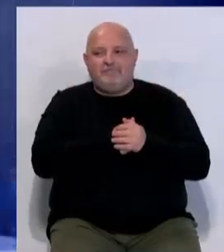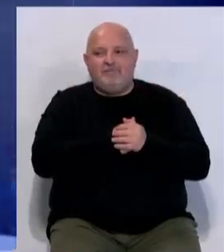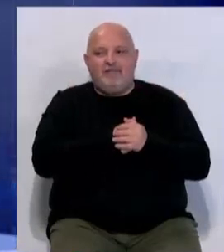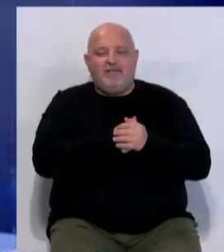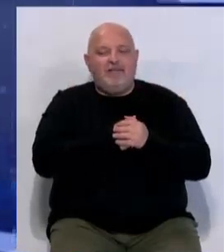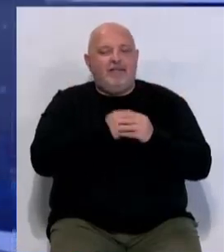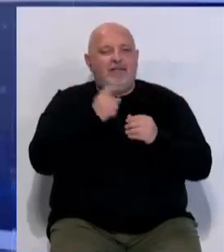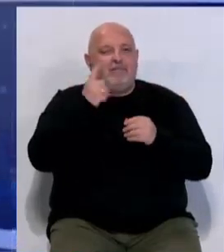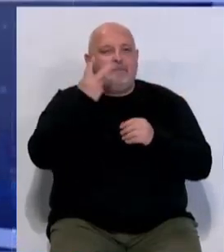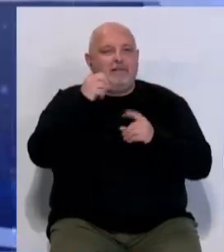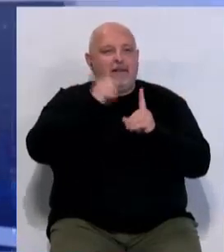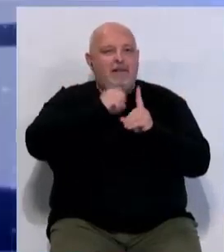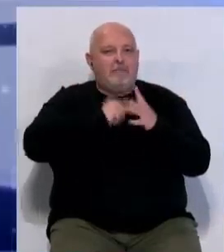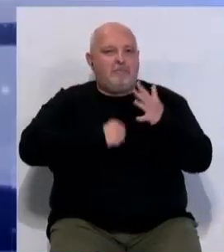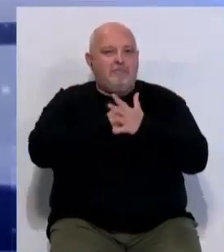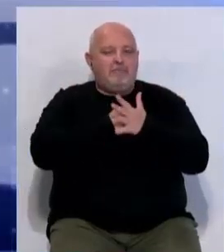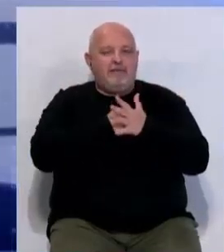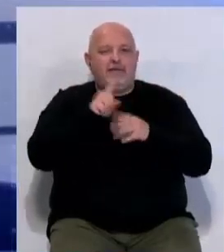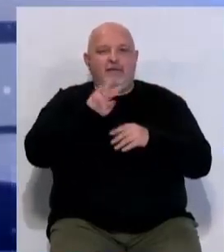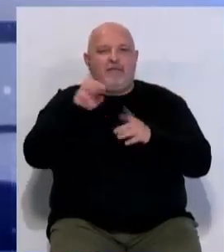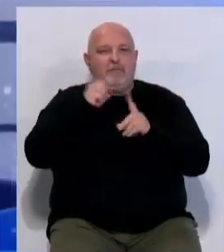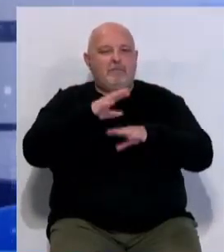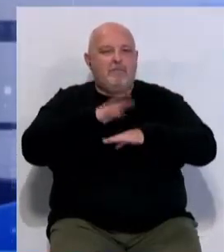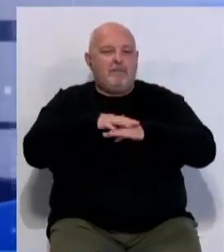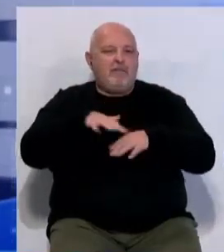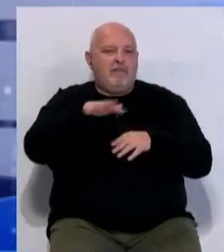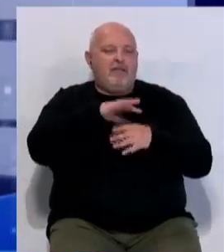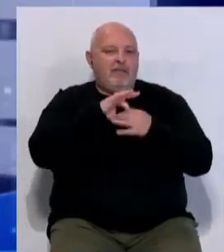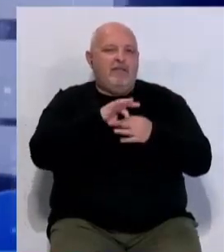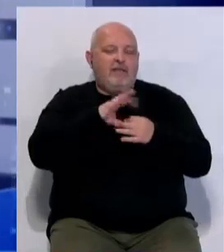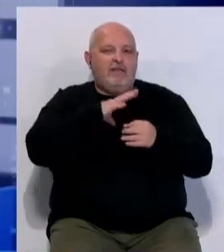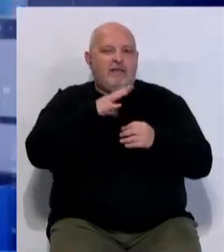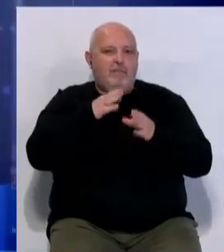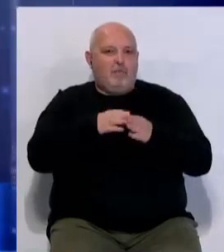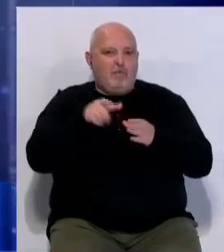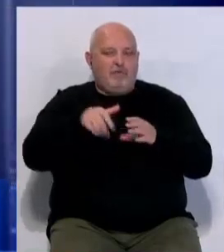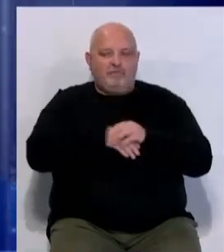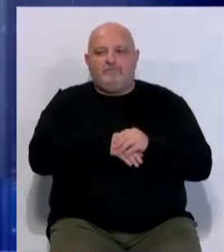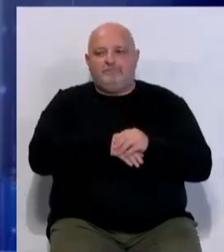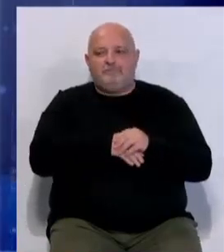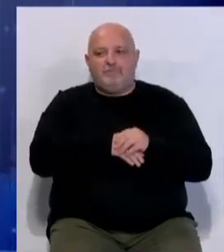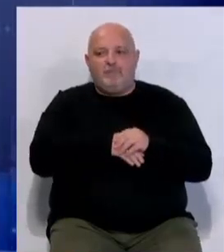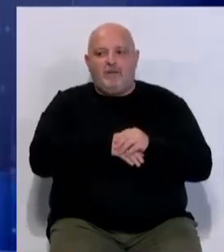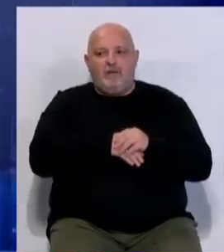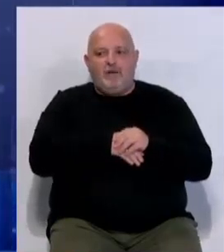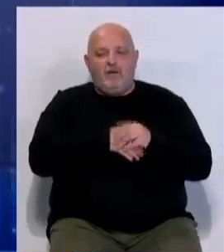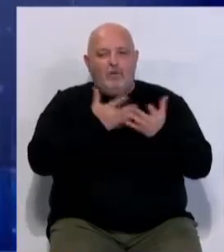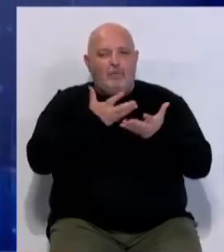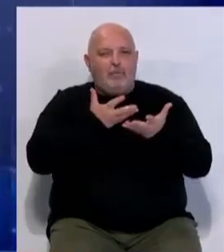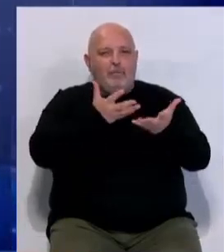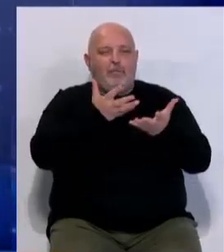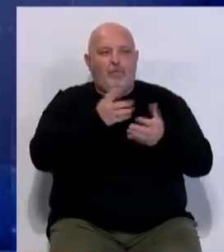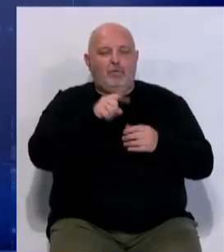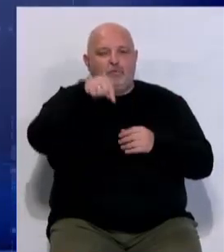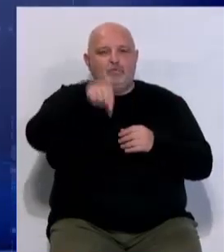entre los 20 grados de máxima y los 13 grados de mínima que registrará el puerto de Santa María. Los vientos